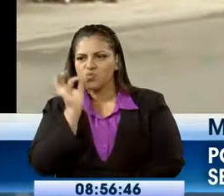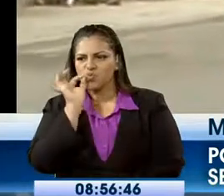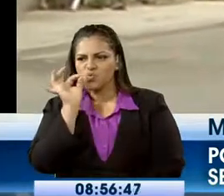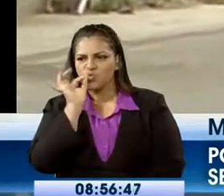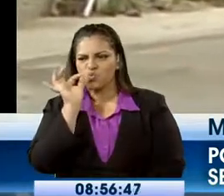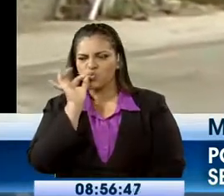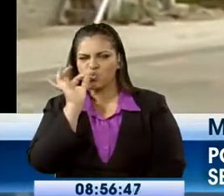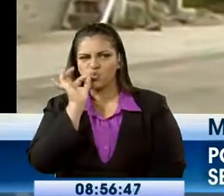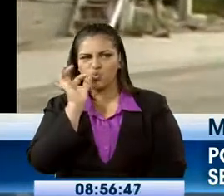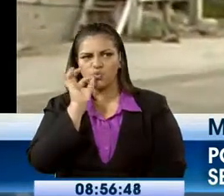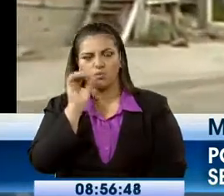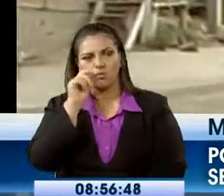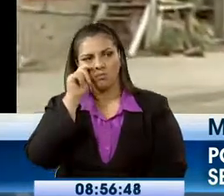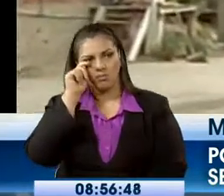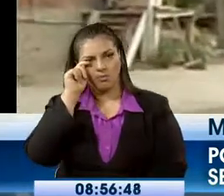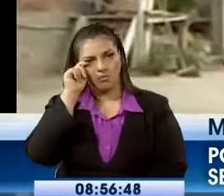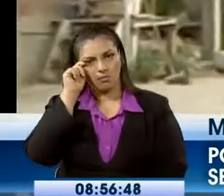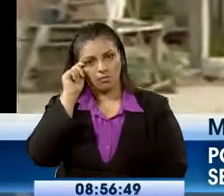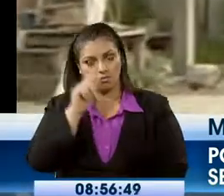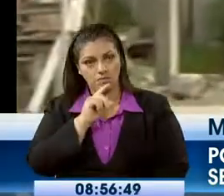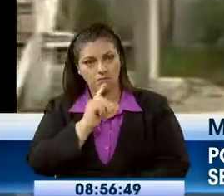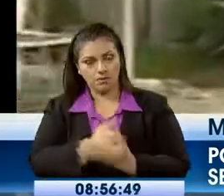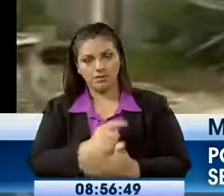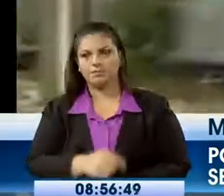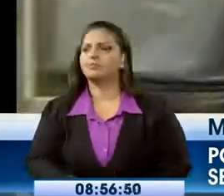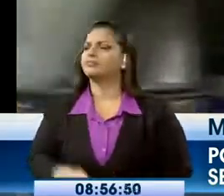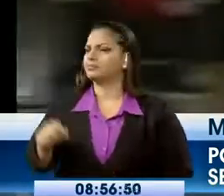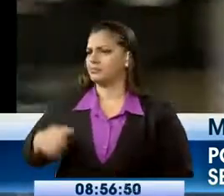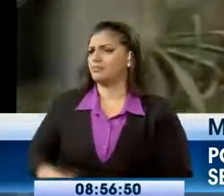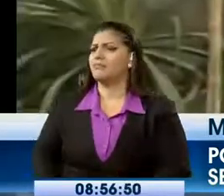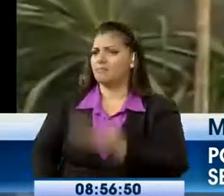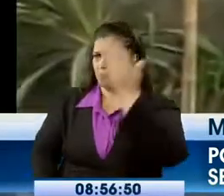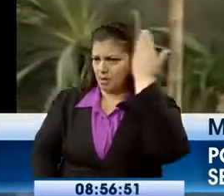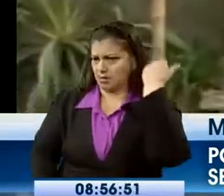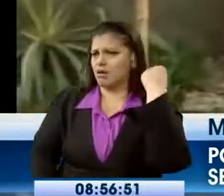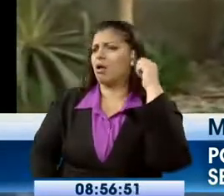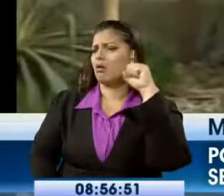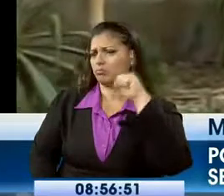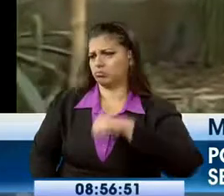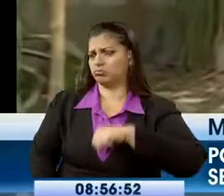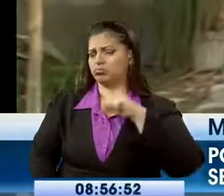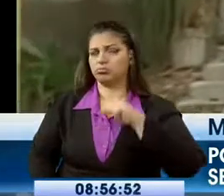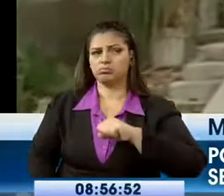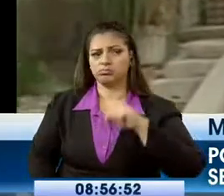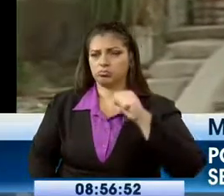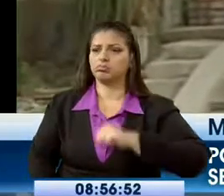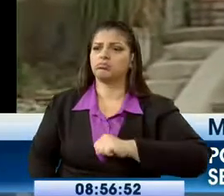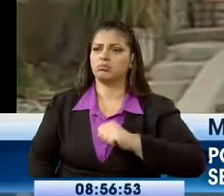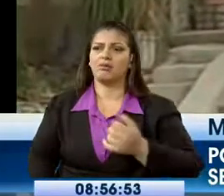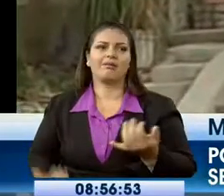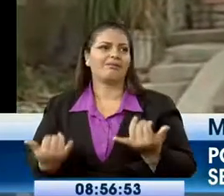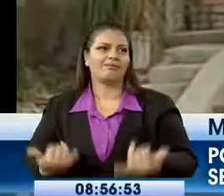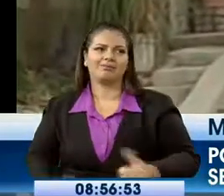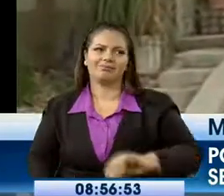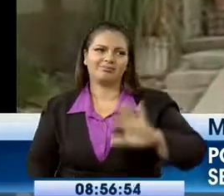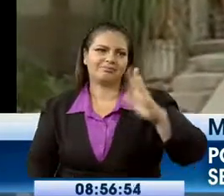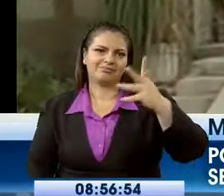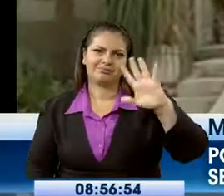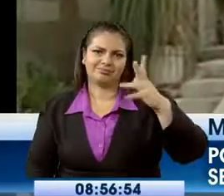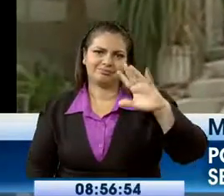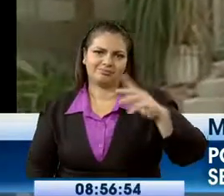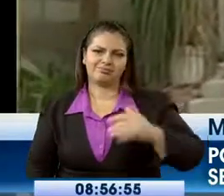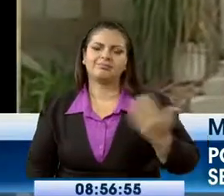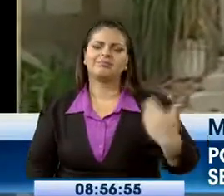esto? Bueno, anteriormente, sí, pueden haber estado personas de ahí consumiendo, pero ya se hizo